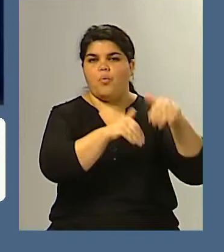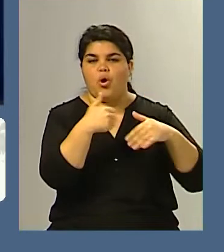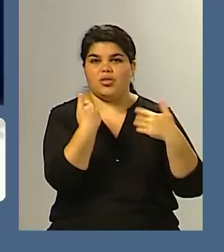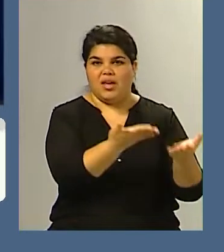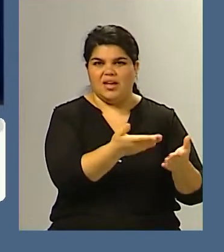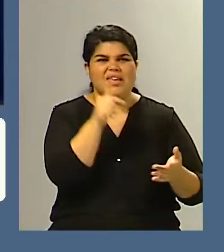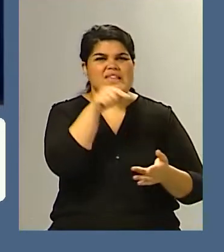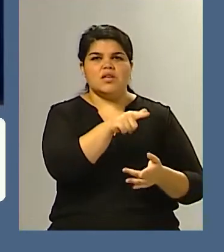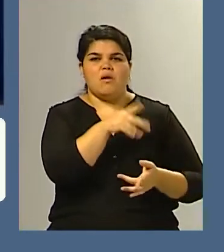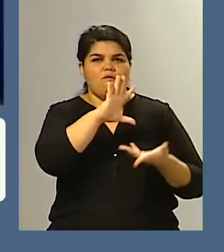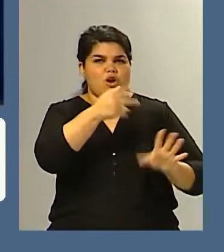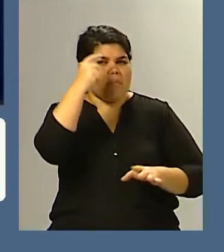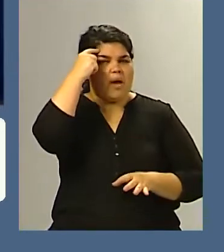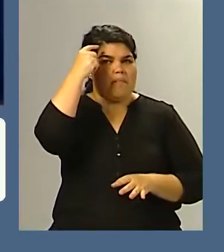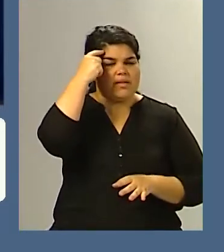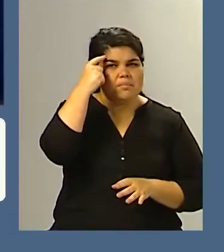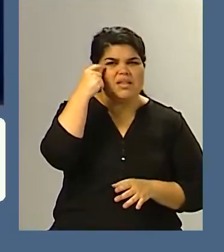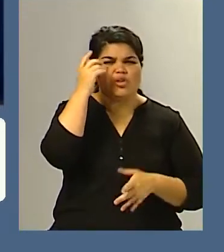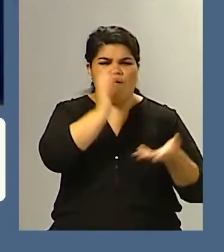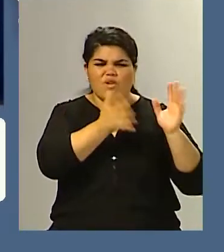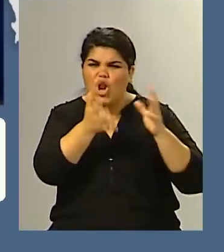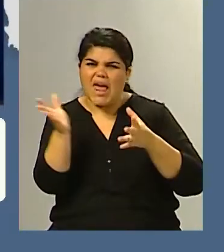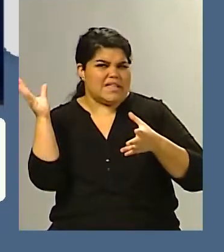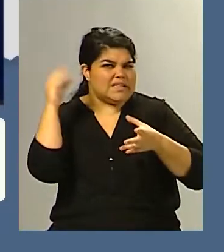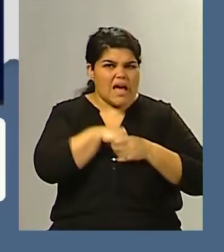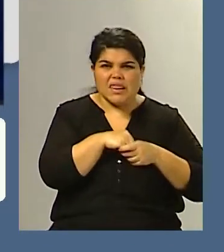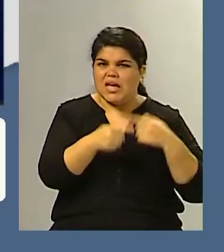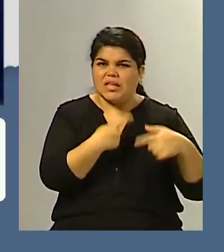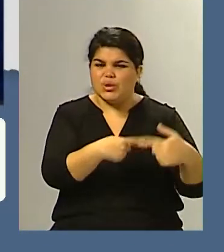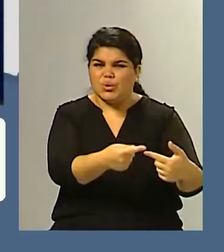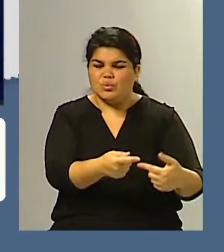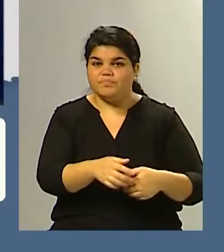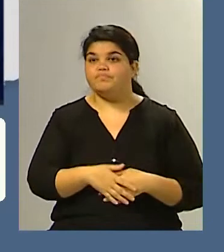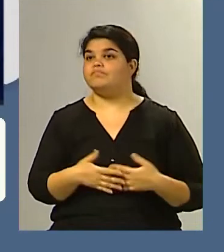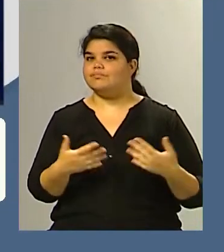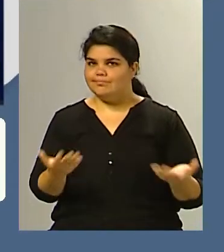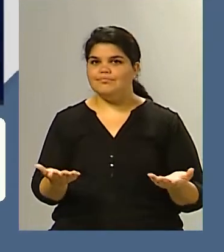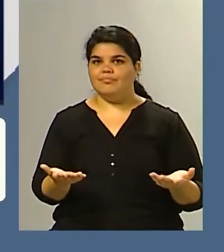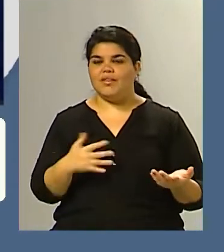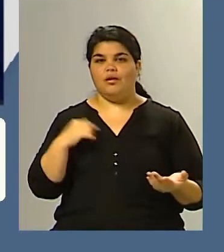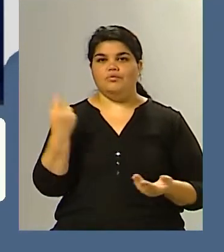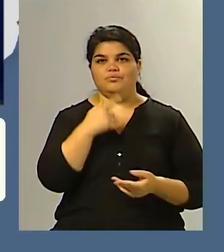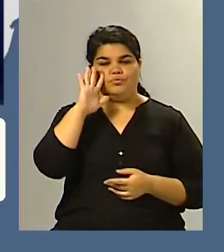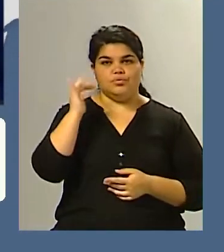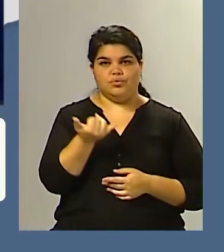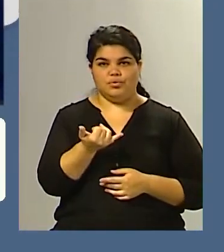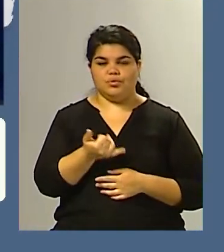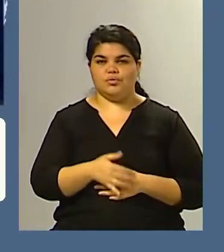¿no? Y violento. ¿Puede ser? Eso para nosotros es la confirmación de